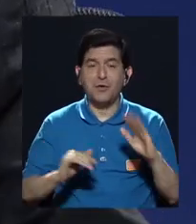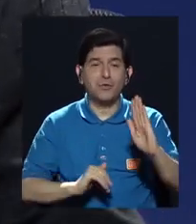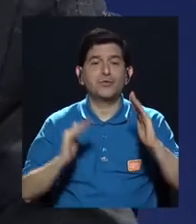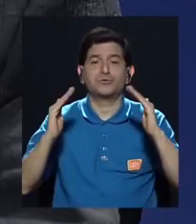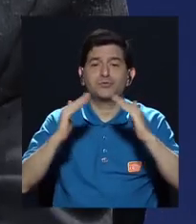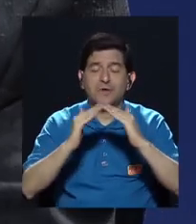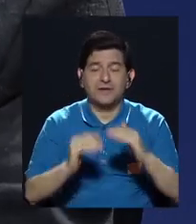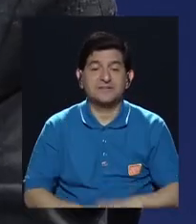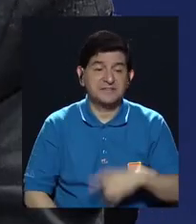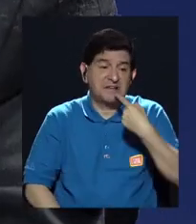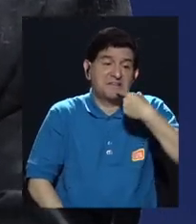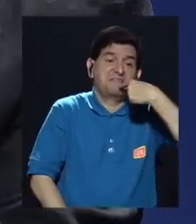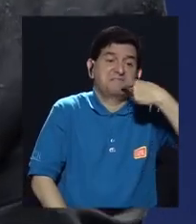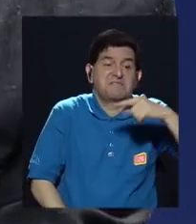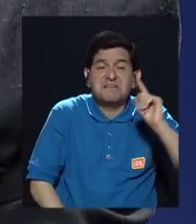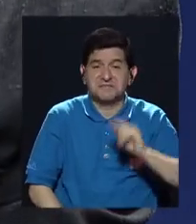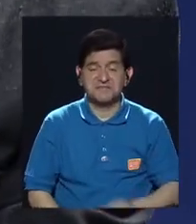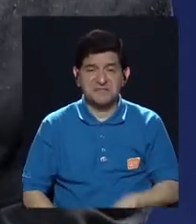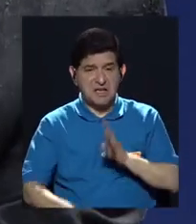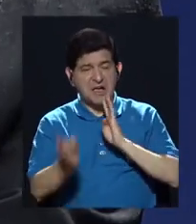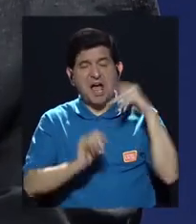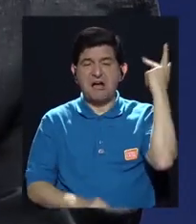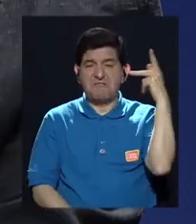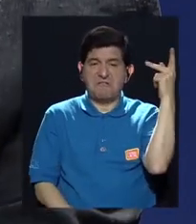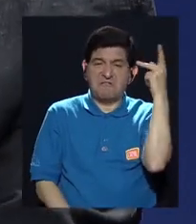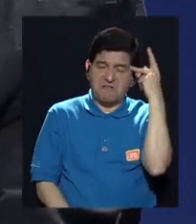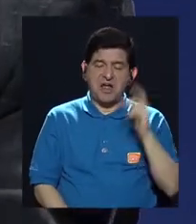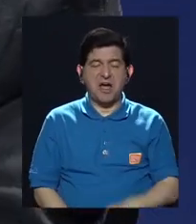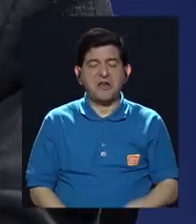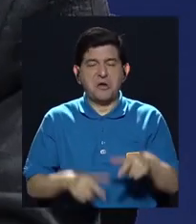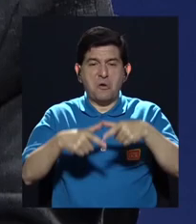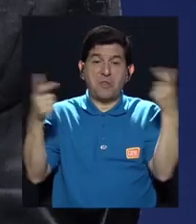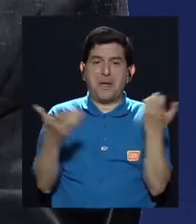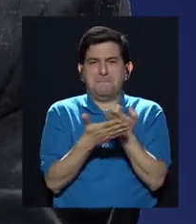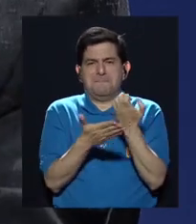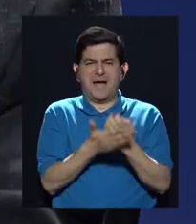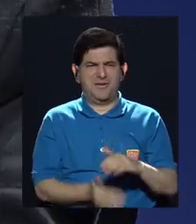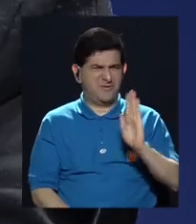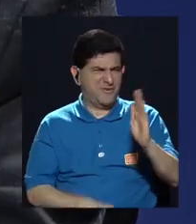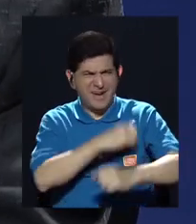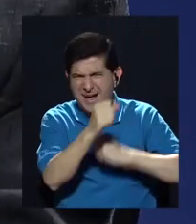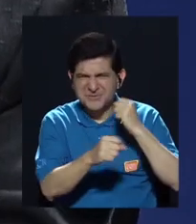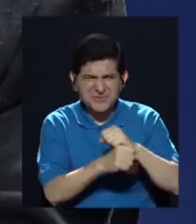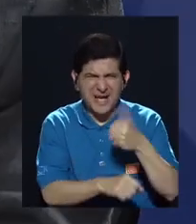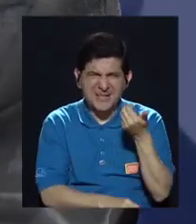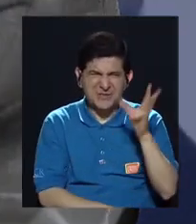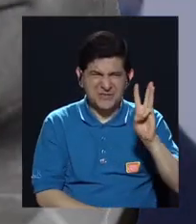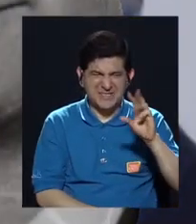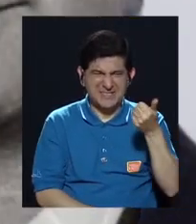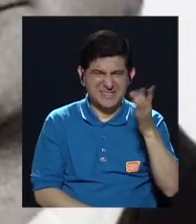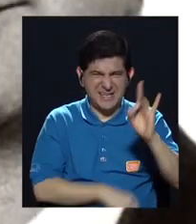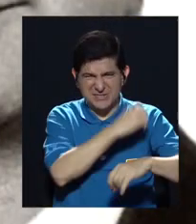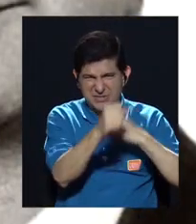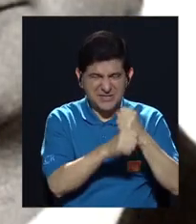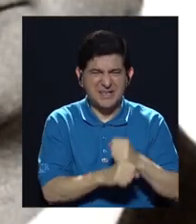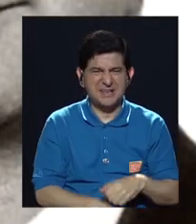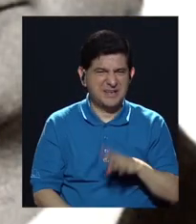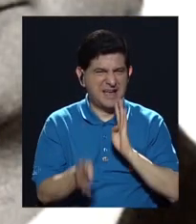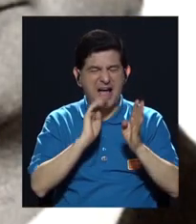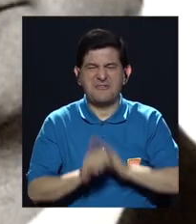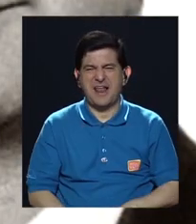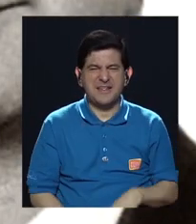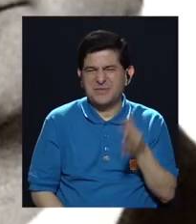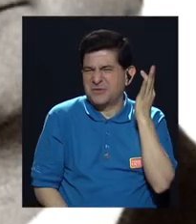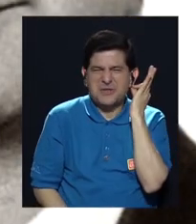lo llevó para la casa y ellos dicen que hablaban de política y de macroeconomía. Yo creo que a la edad de 16, 18 años estaban hablando más